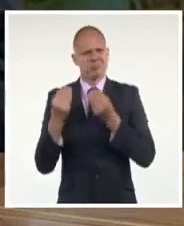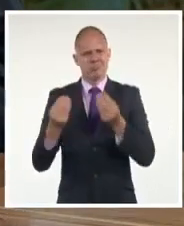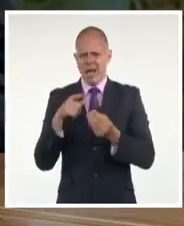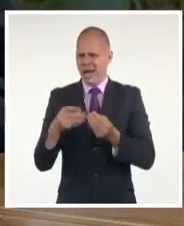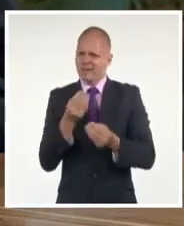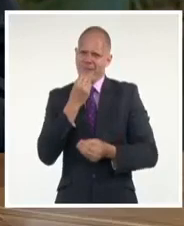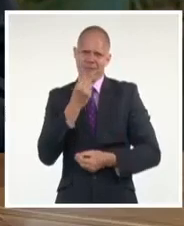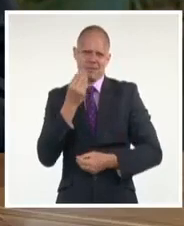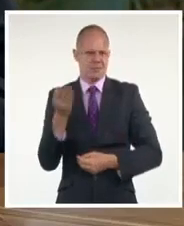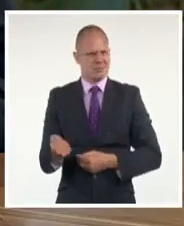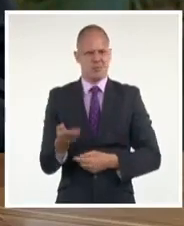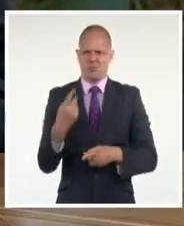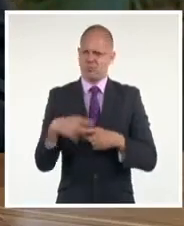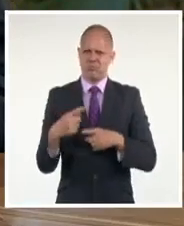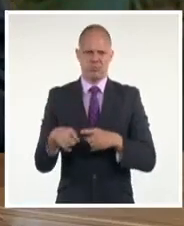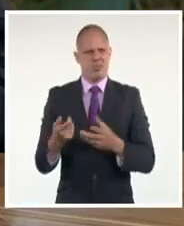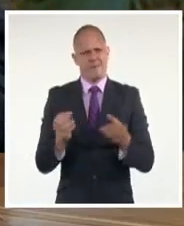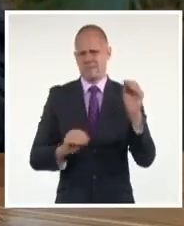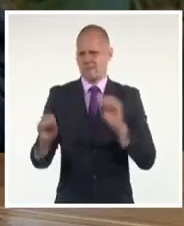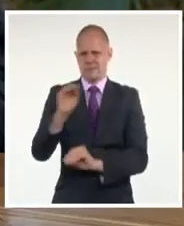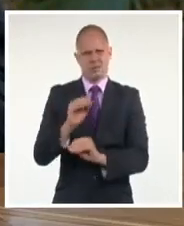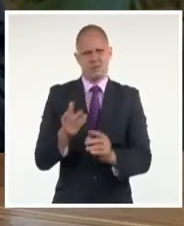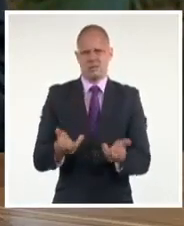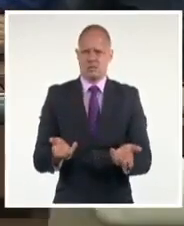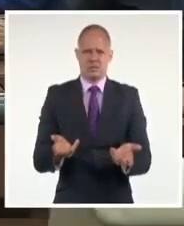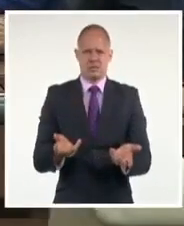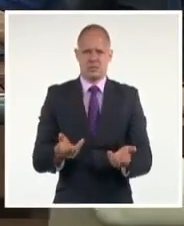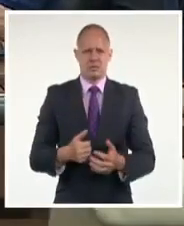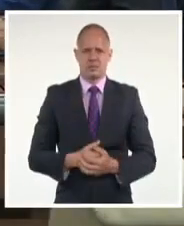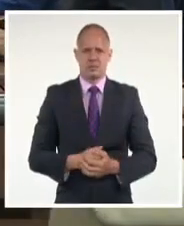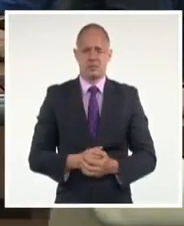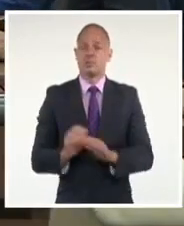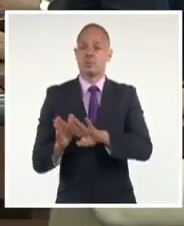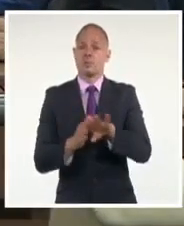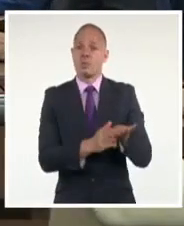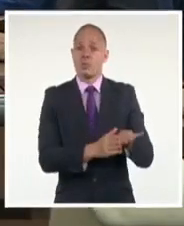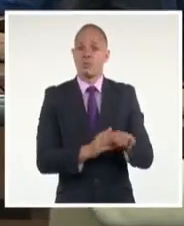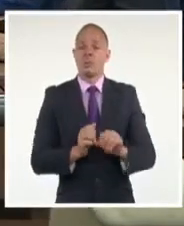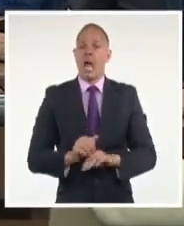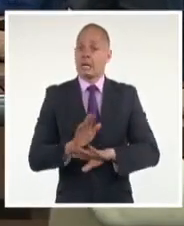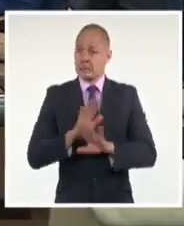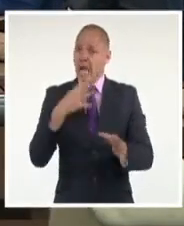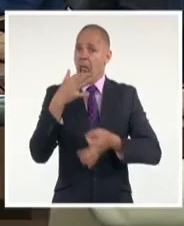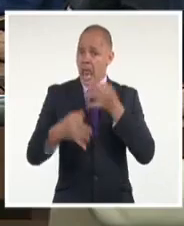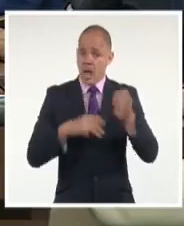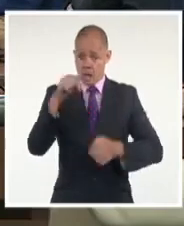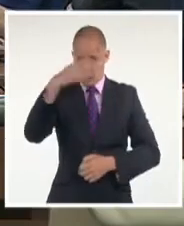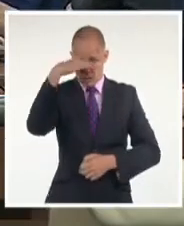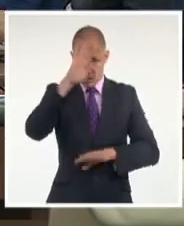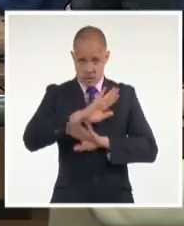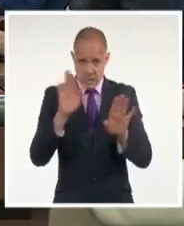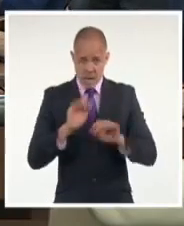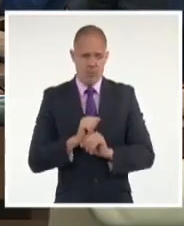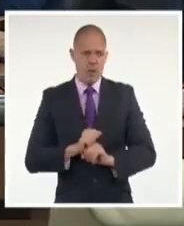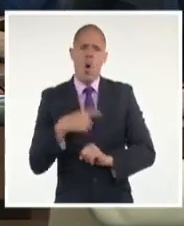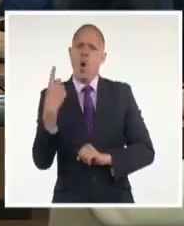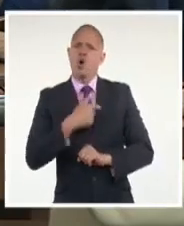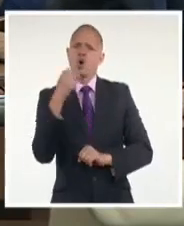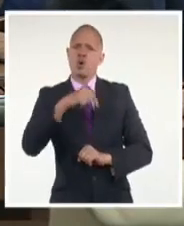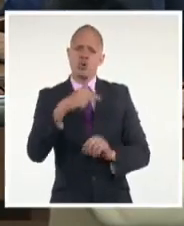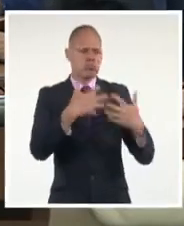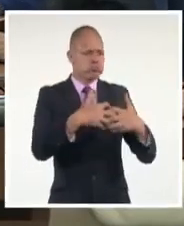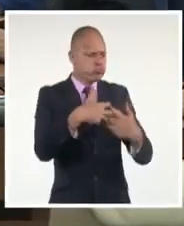mentira y tratando de manipular la información. Por otra parte, se manifestó que la isla exportará las vacunas desarrolladas en